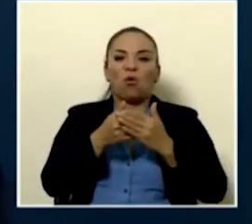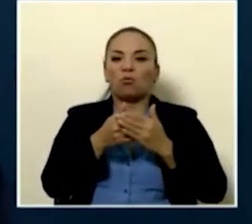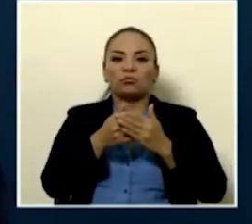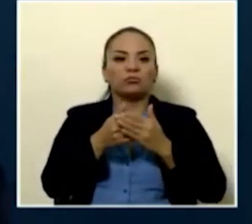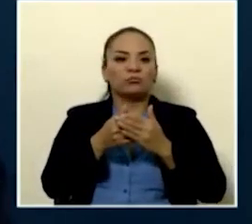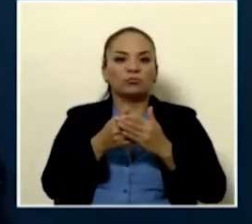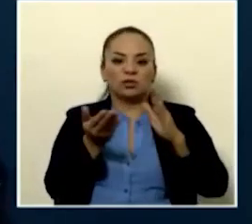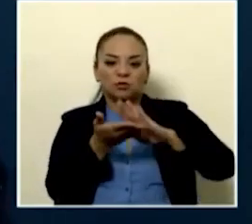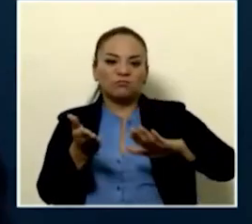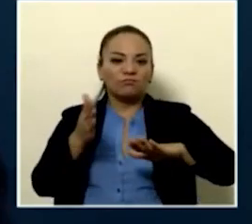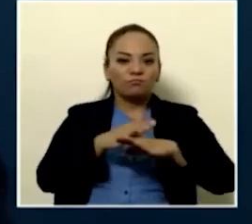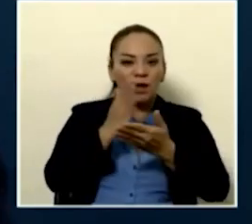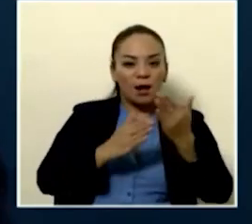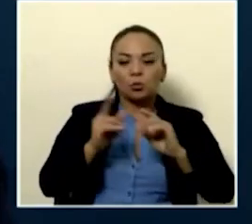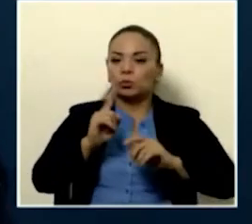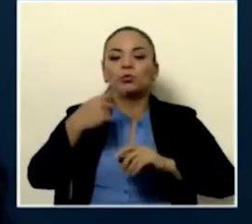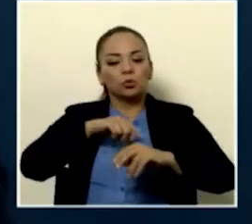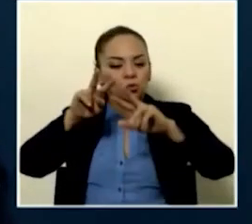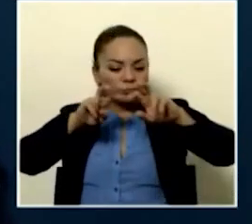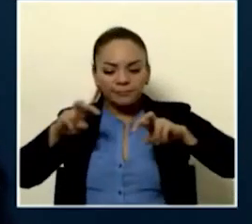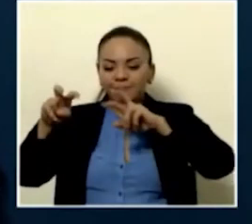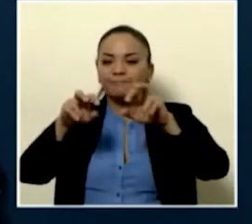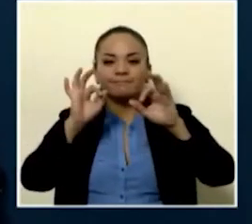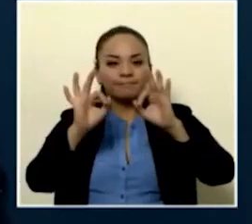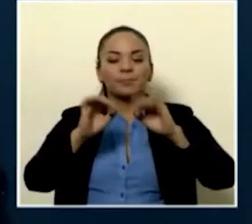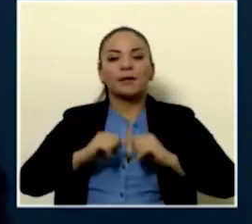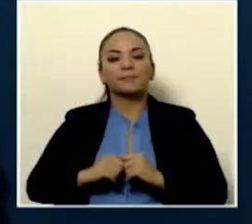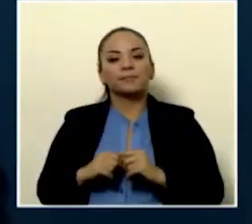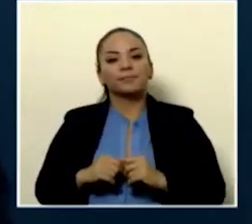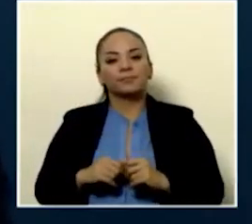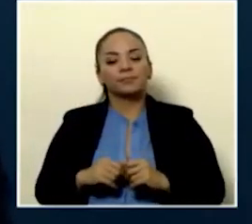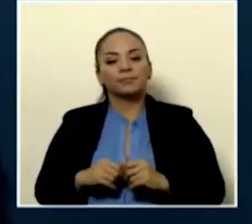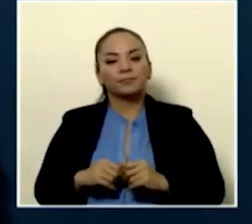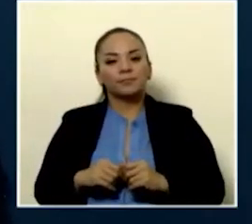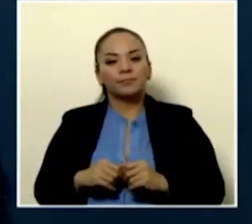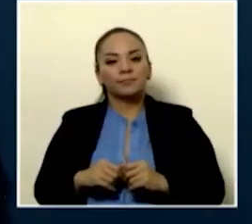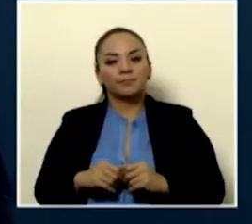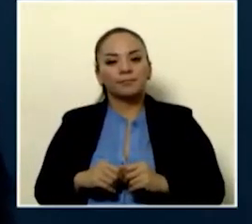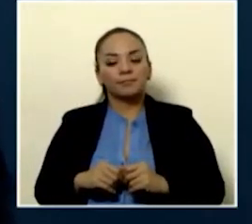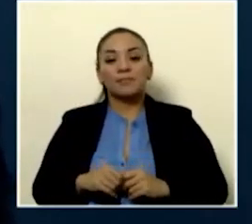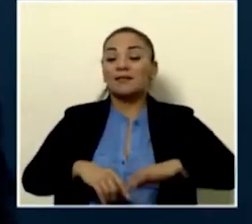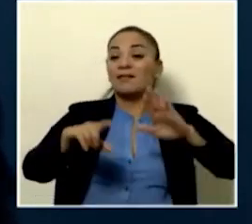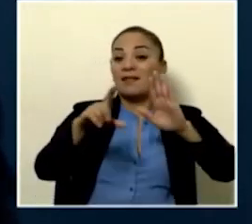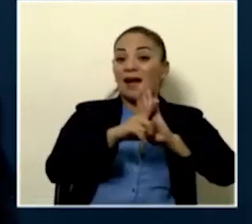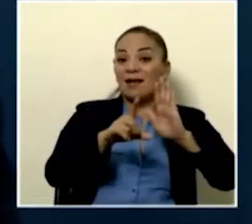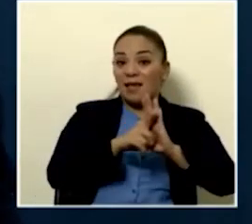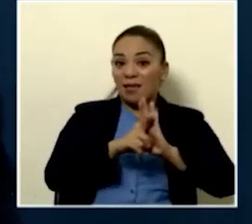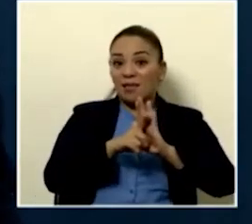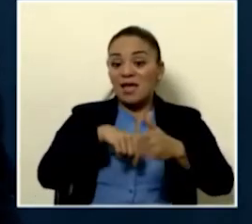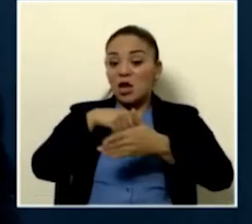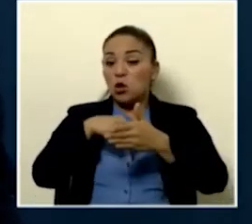entra. Pero el impacto del narcotráfico y la ilegalidad en este